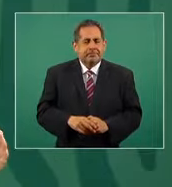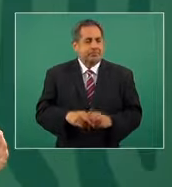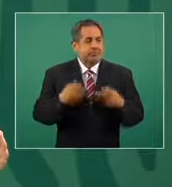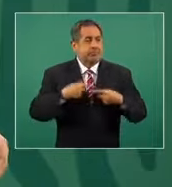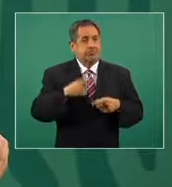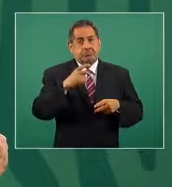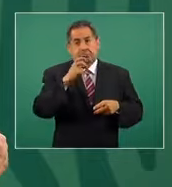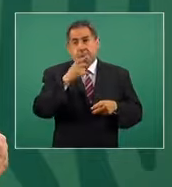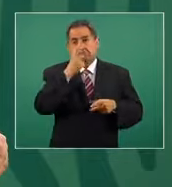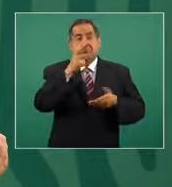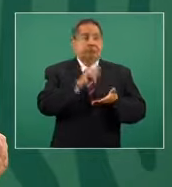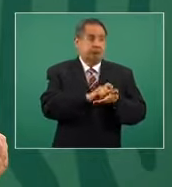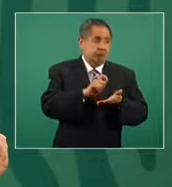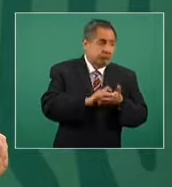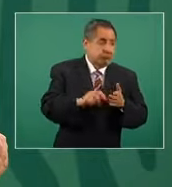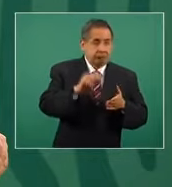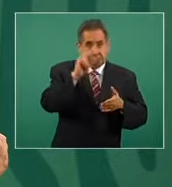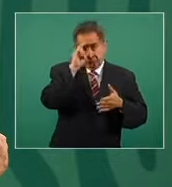escritores, intelectuales,